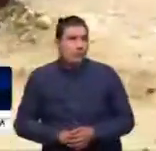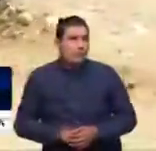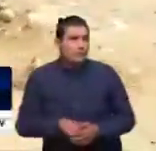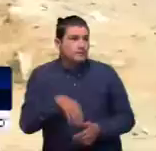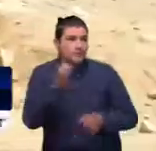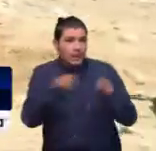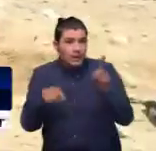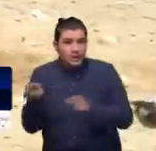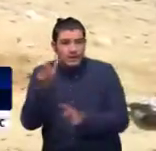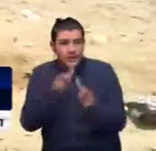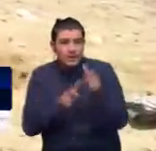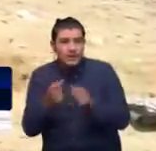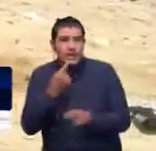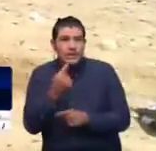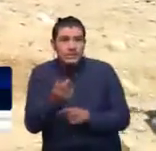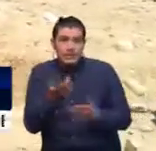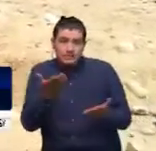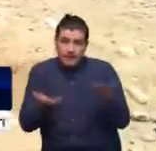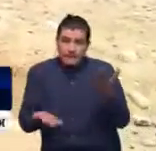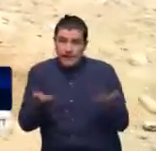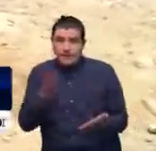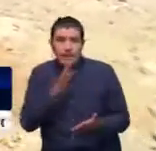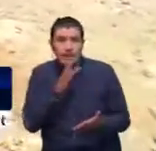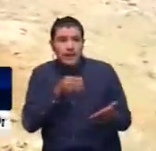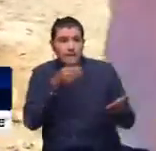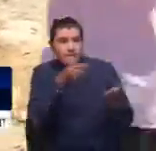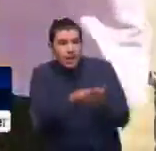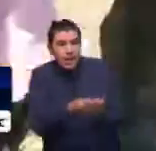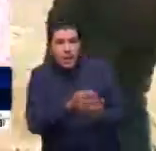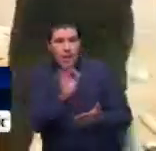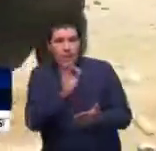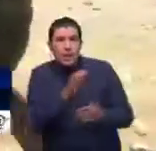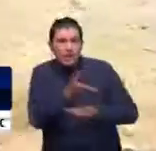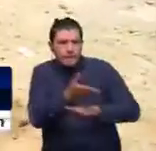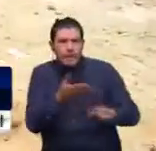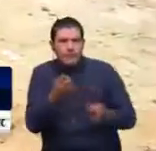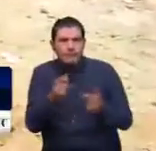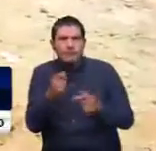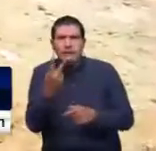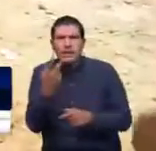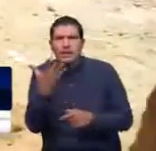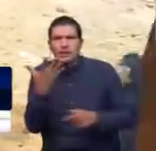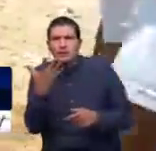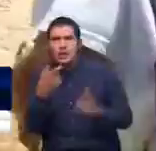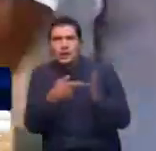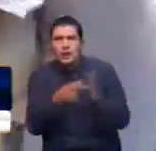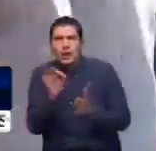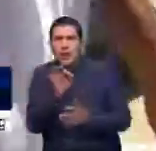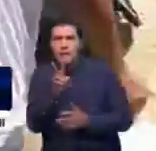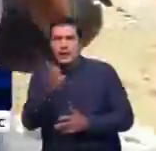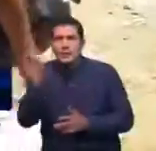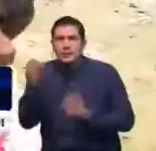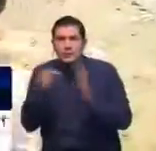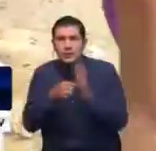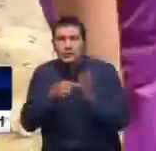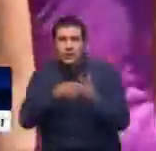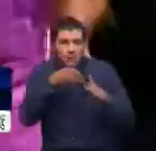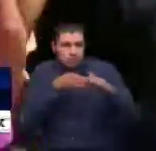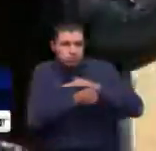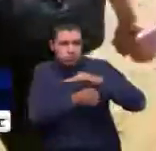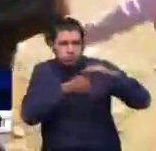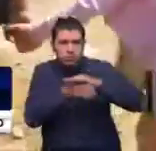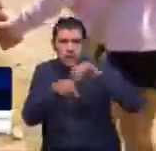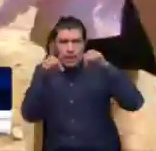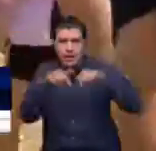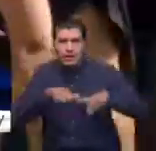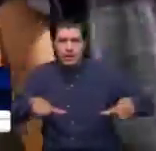algunos han indicado que dependiendo de quiénes pasen y cómo pasen, han estado cobrando entre 25 mil y 28 mil pesos por este paso, por esta